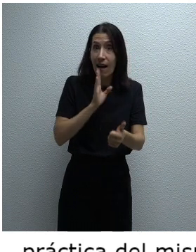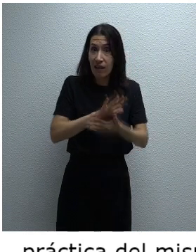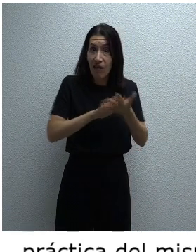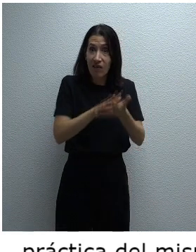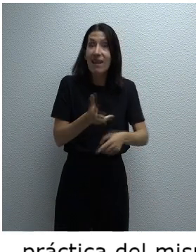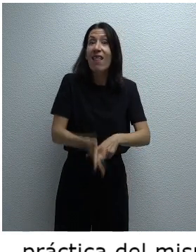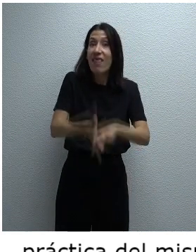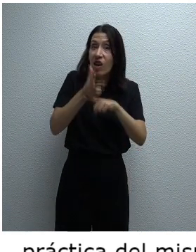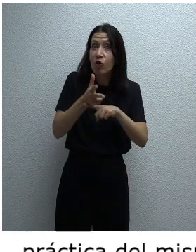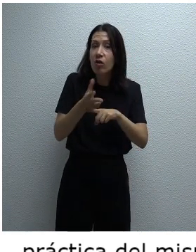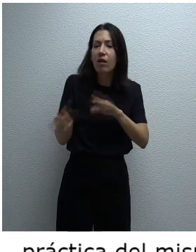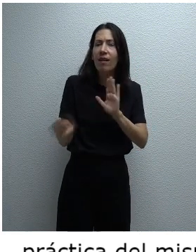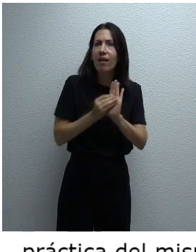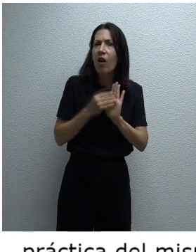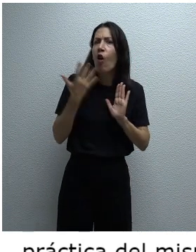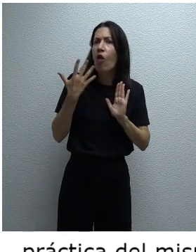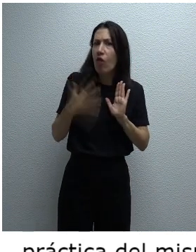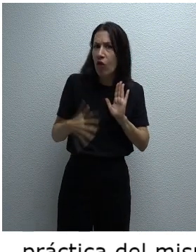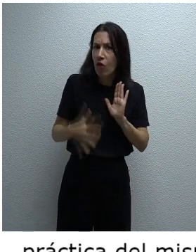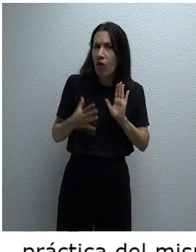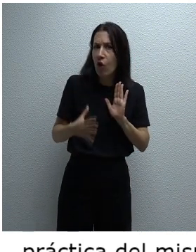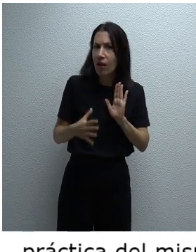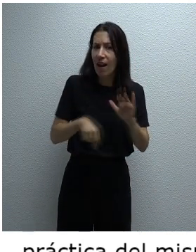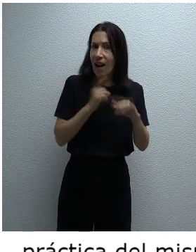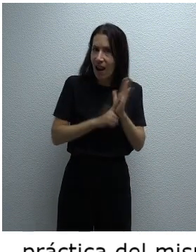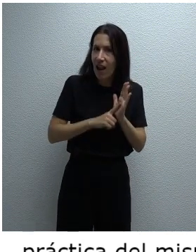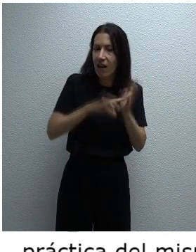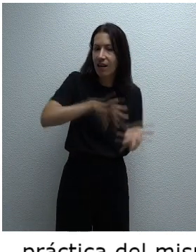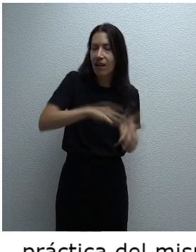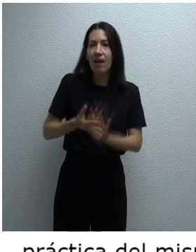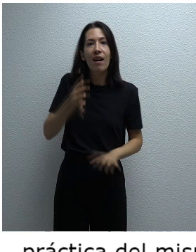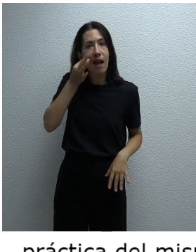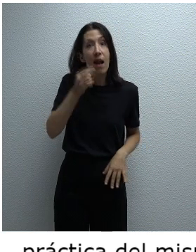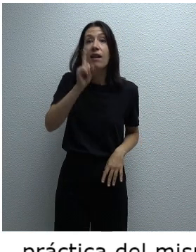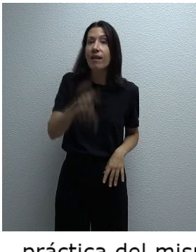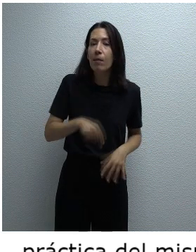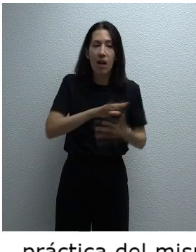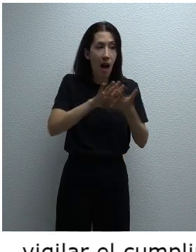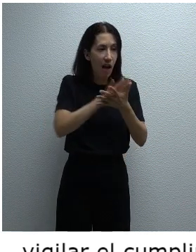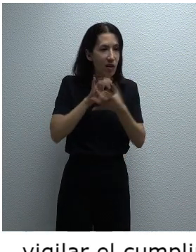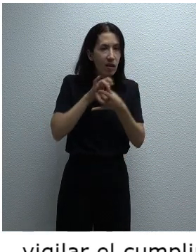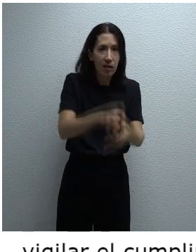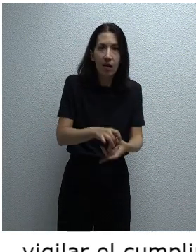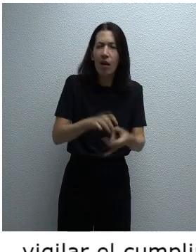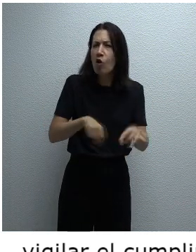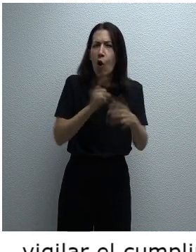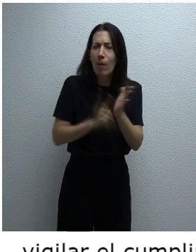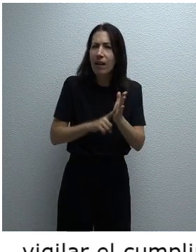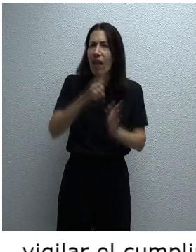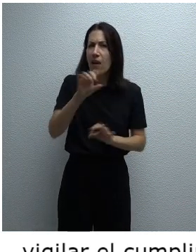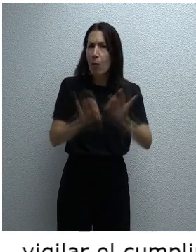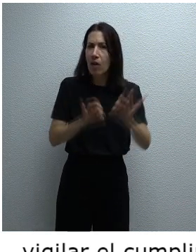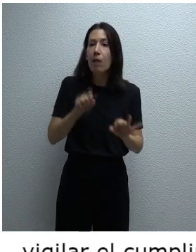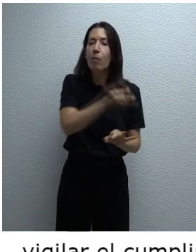derechos recogidos en el desarrollo del mismo, que hagan además referencia concreta a las personas